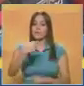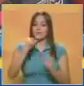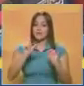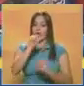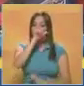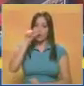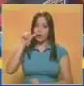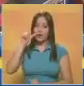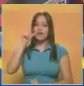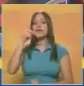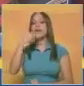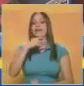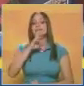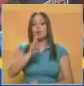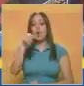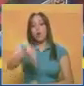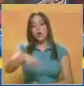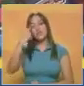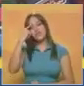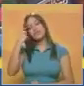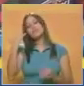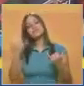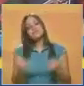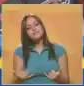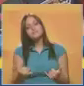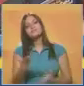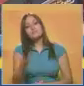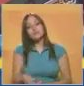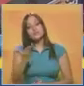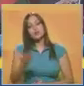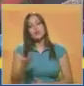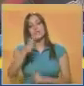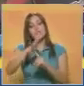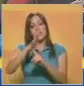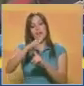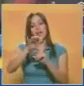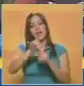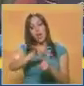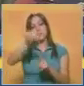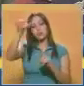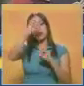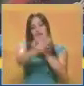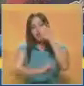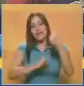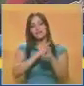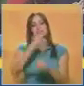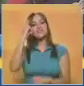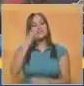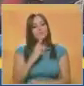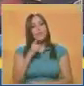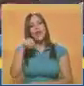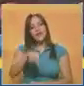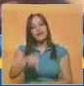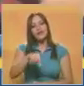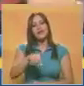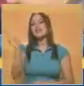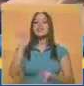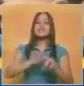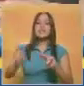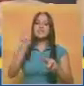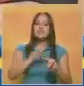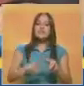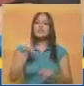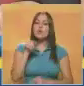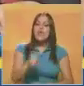Antidroga. Es importante resaltar que en el día de hoy nos encontramos en este importante terminal aéreo como es el Aeropuerto Internacional Simón Bolívar con estos niños.